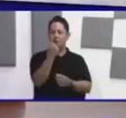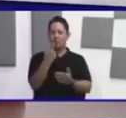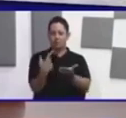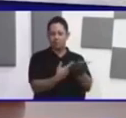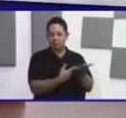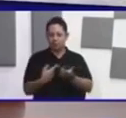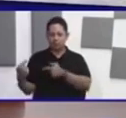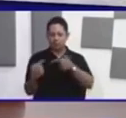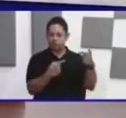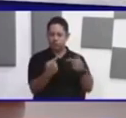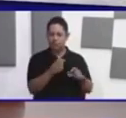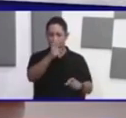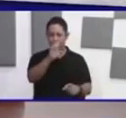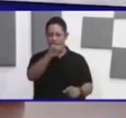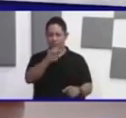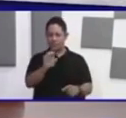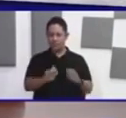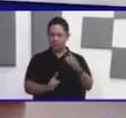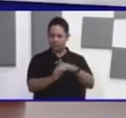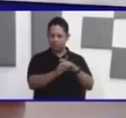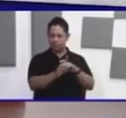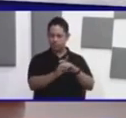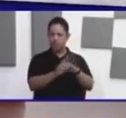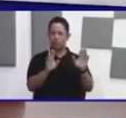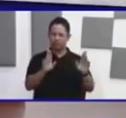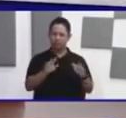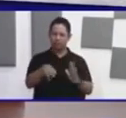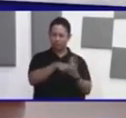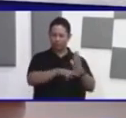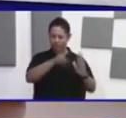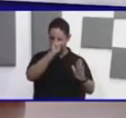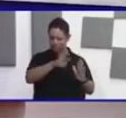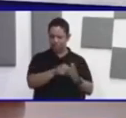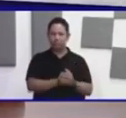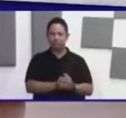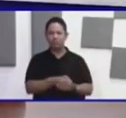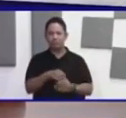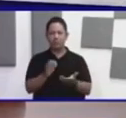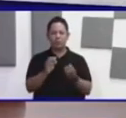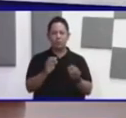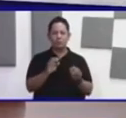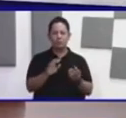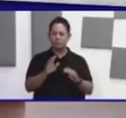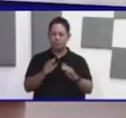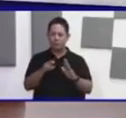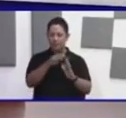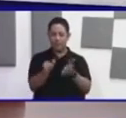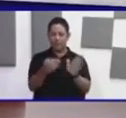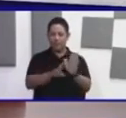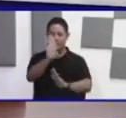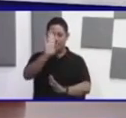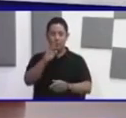el proyecto de la S, dando cumplimiento inmediato a la ejecución del plan de desarrollo. Y también la